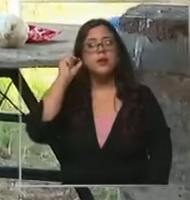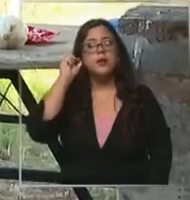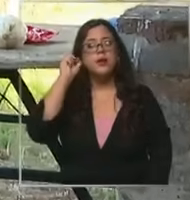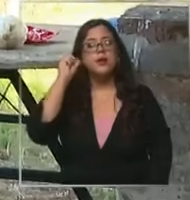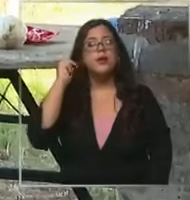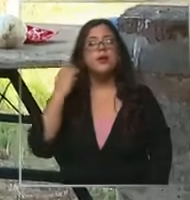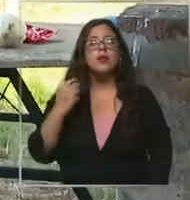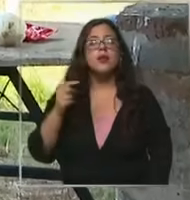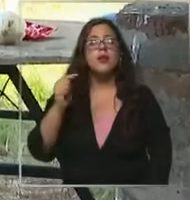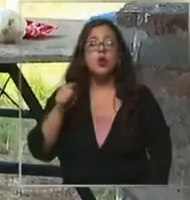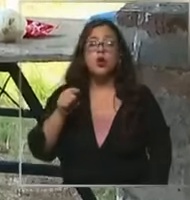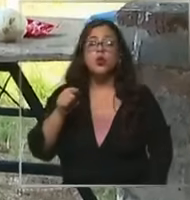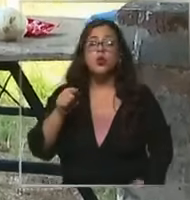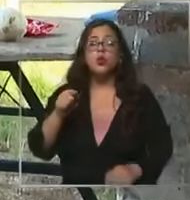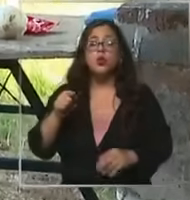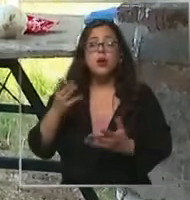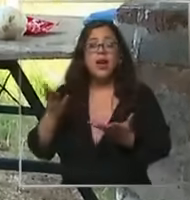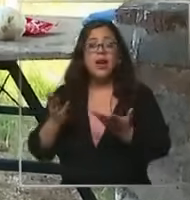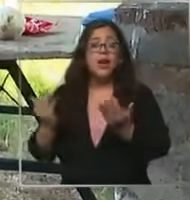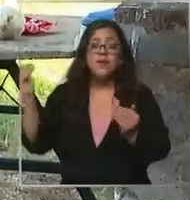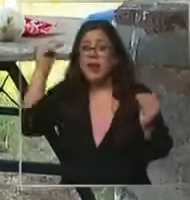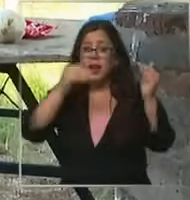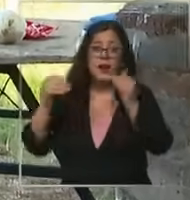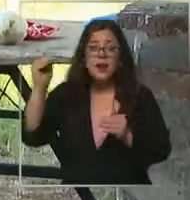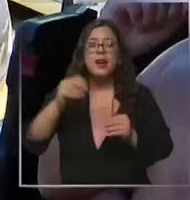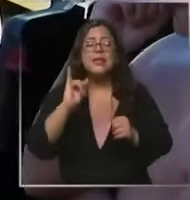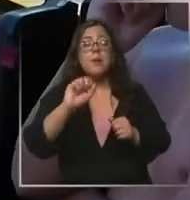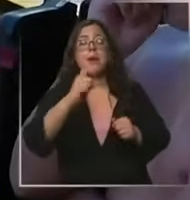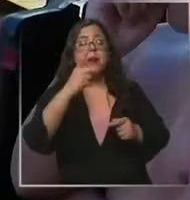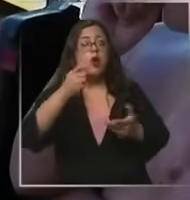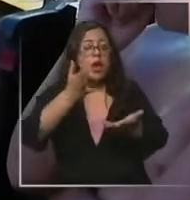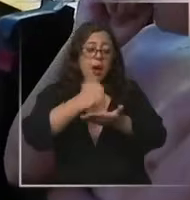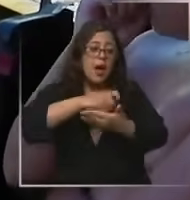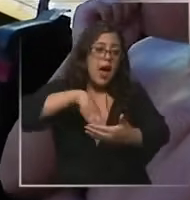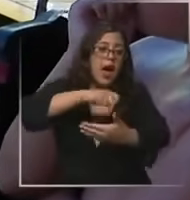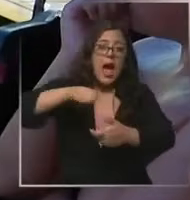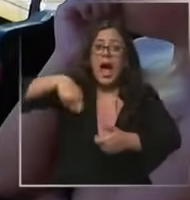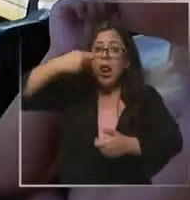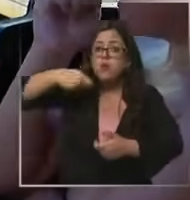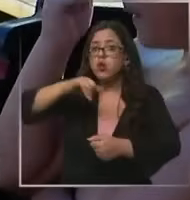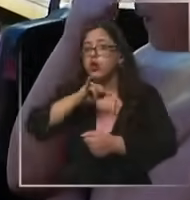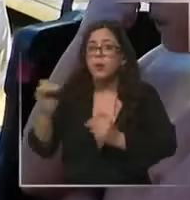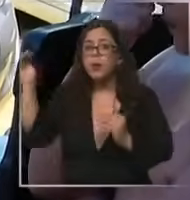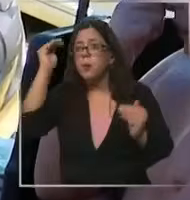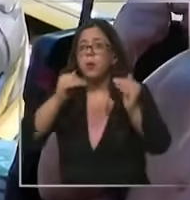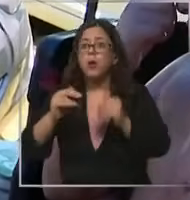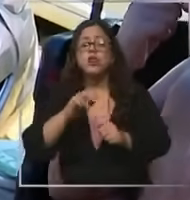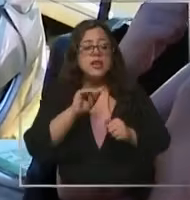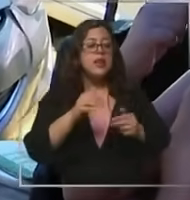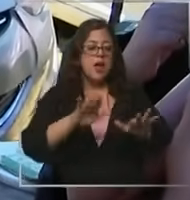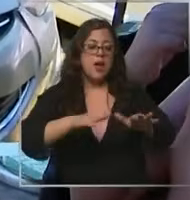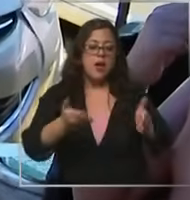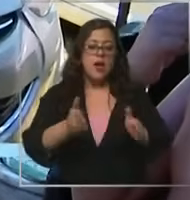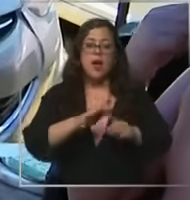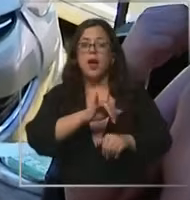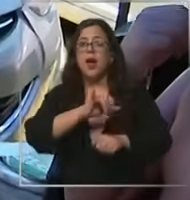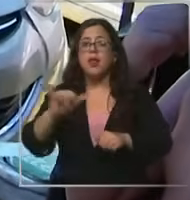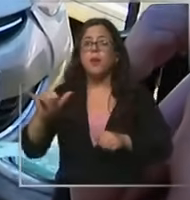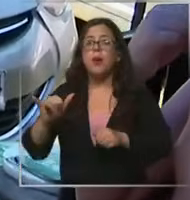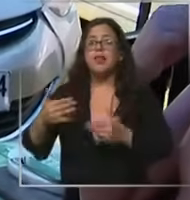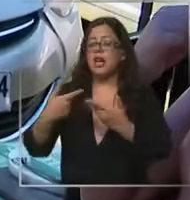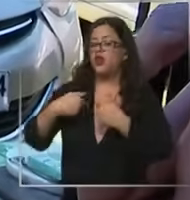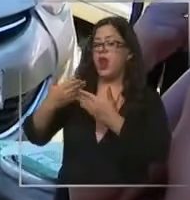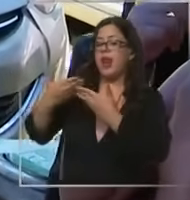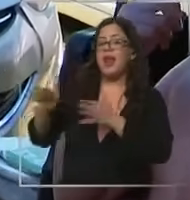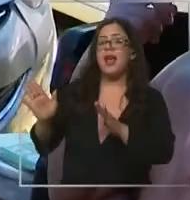De todas maneras, primero hay que hacer el almuerzo y después a refrescarse un poco. Estoy haciéndole el almuerzo para los niños para que lo compartan de ahí y de ahí me toca a mí, me dejan